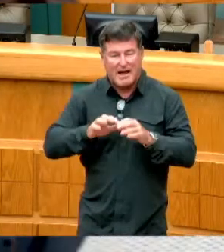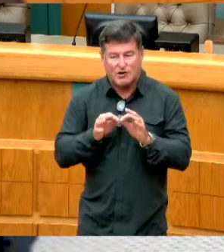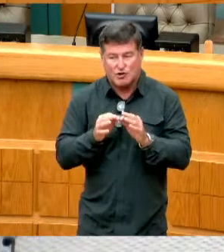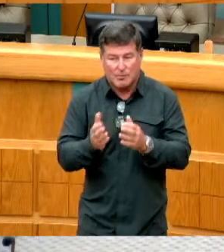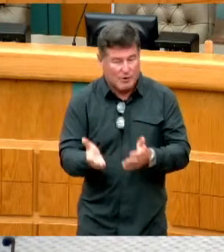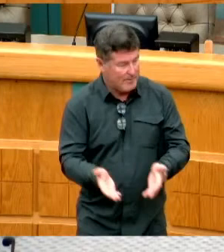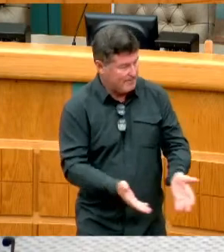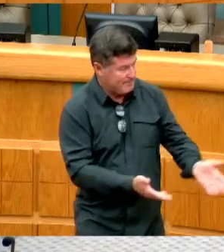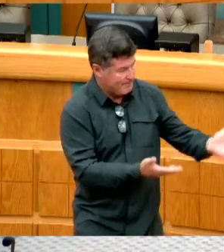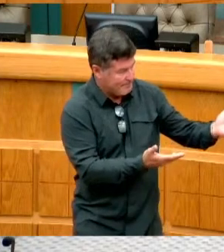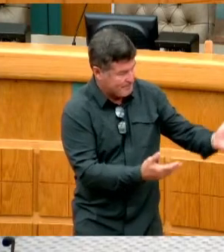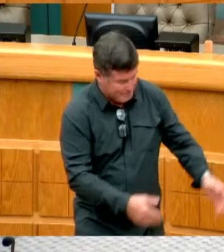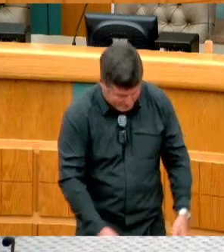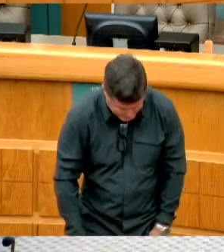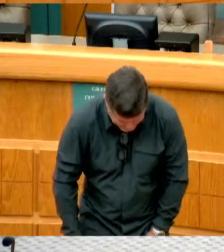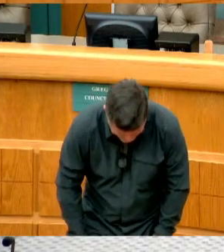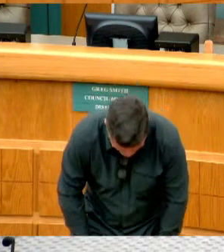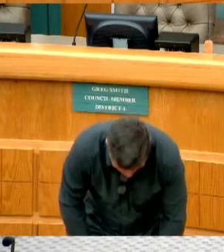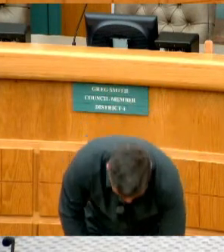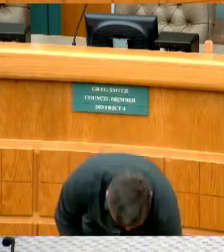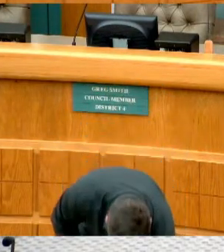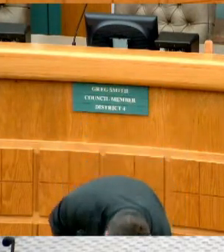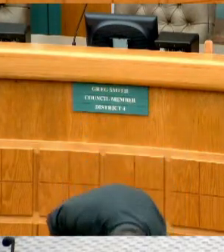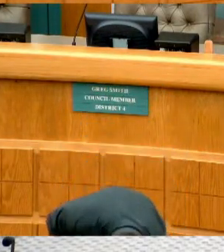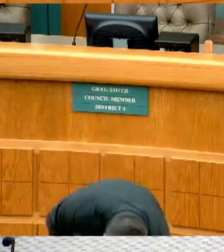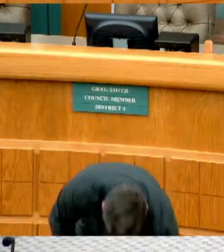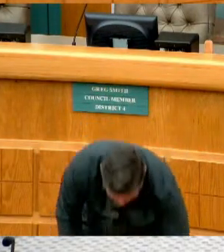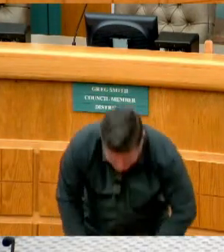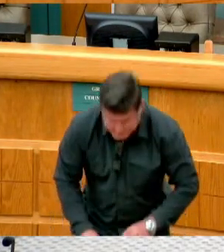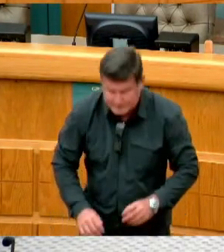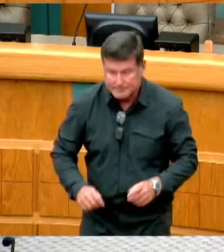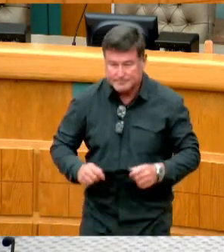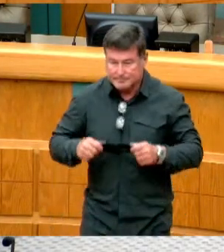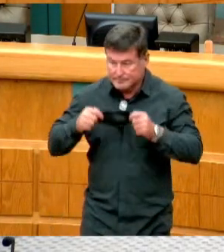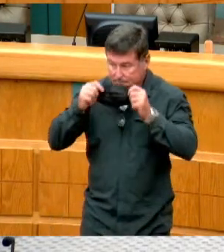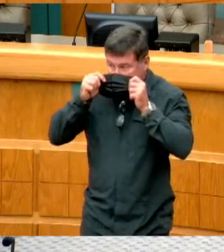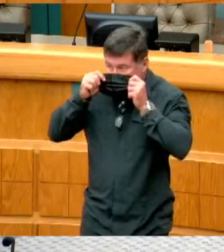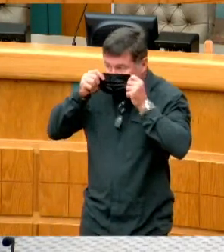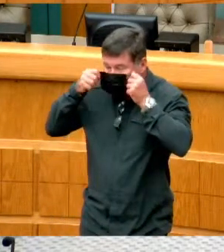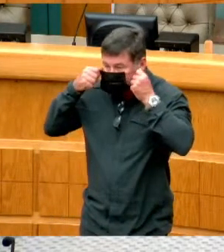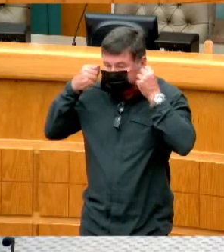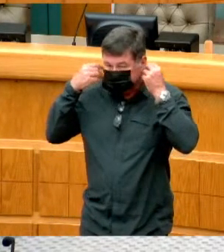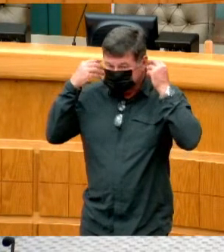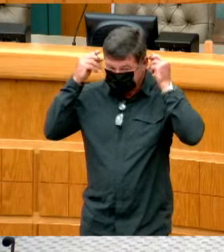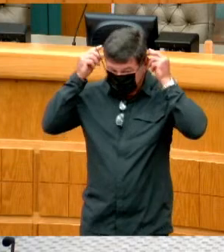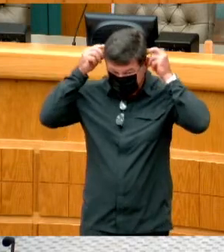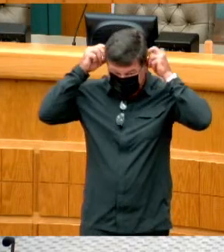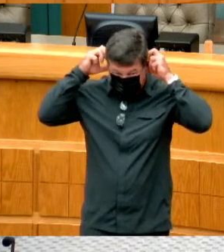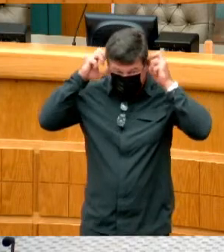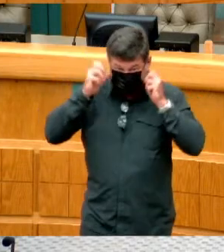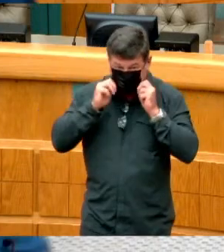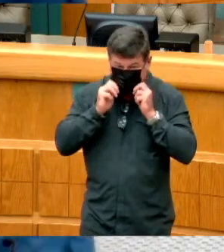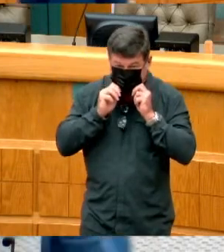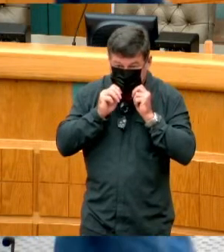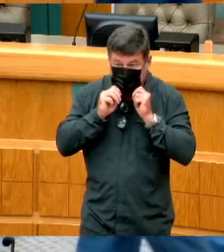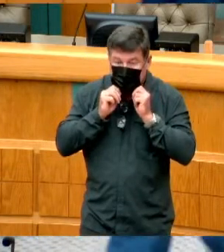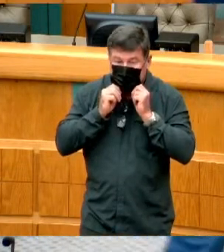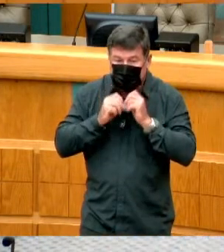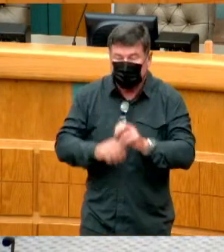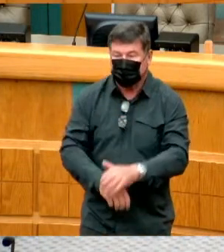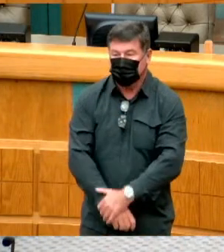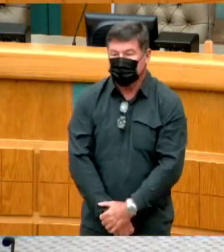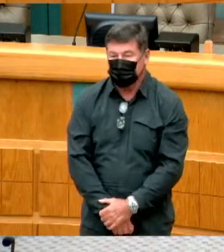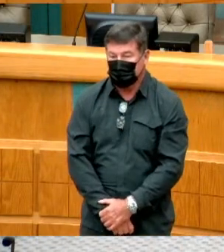un sistema que puede distribuir vacunas en masa en corto plazo. Desafortunadamente, este fue el único cargamento de vacunas destinado para esta